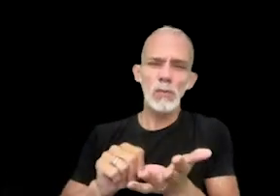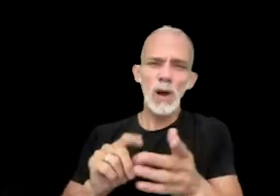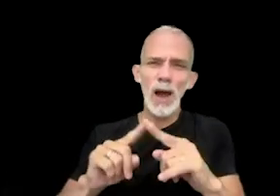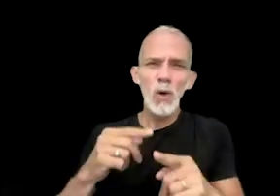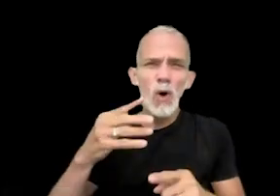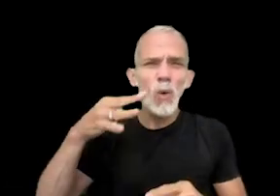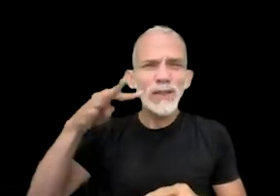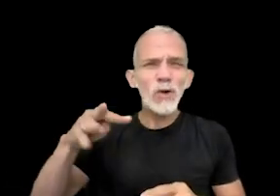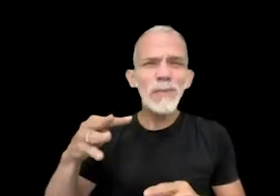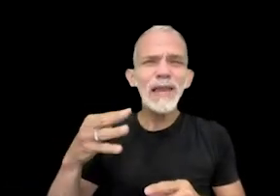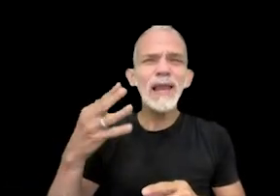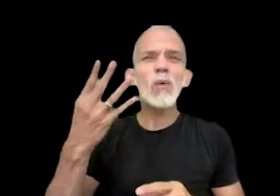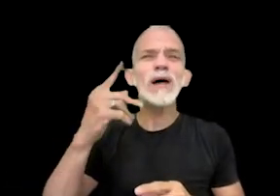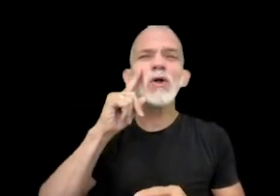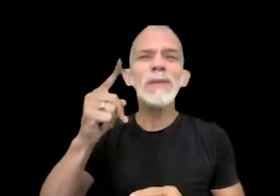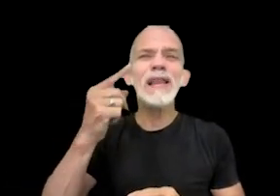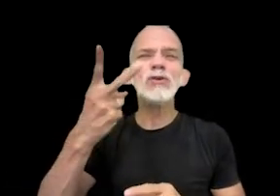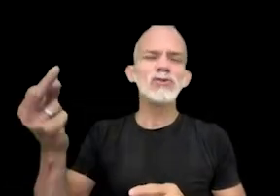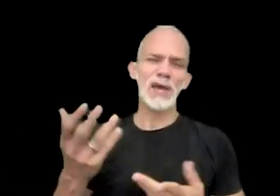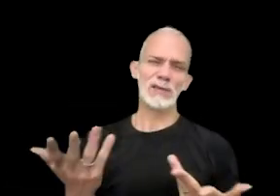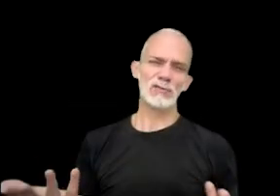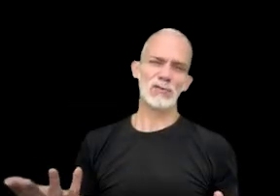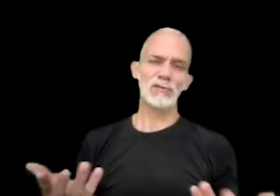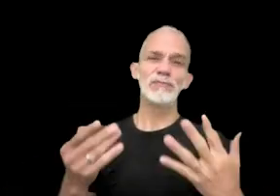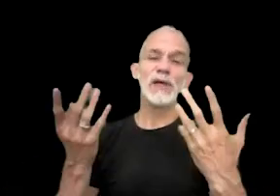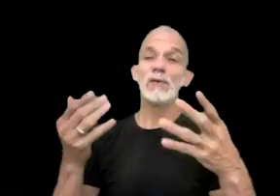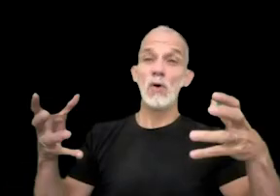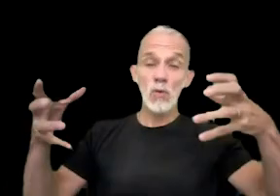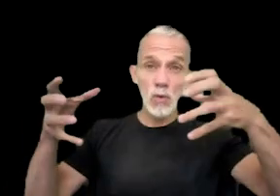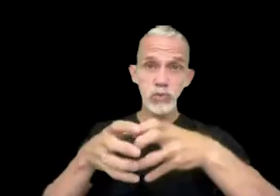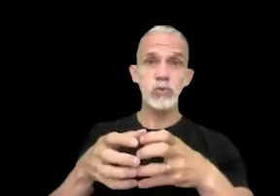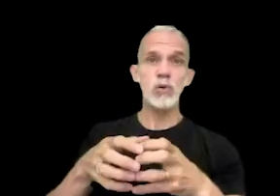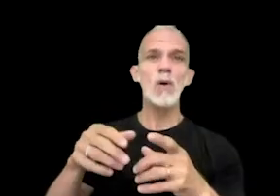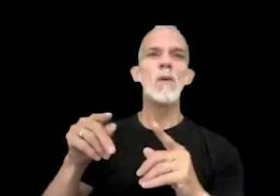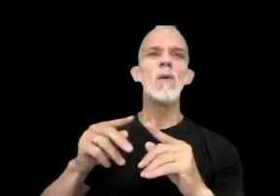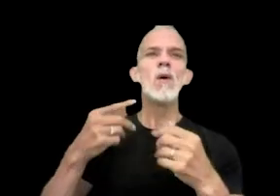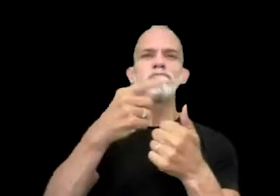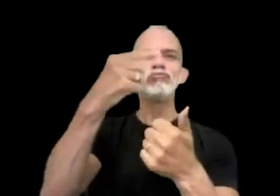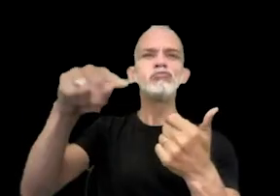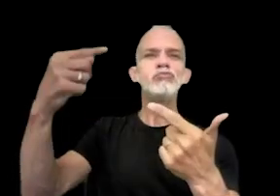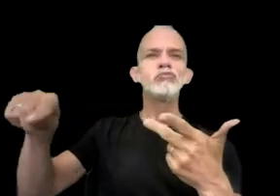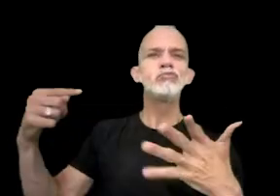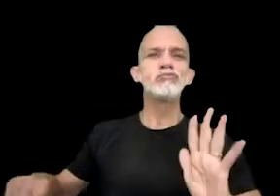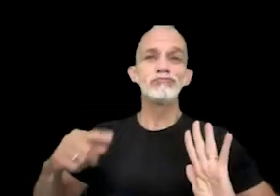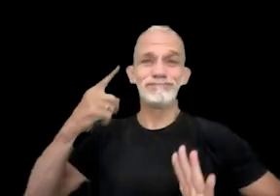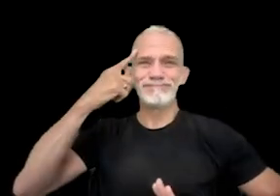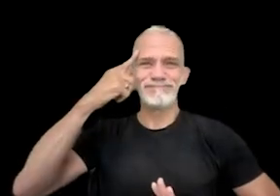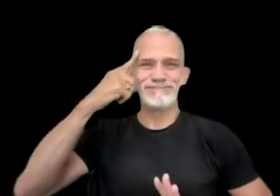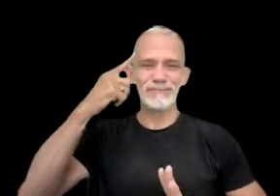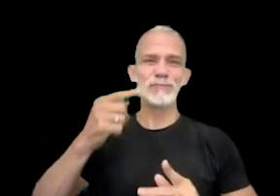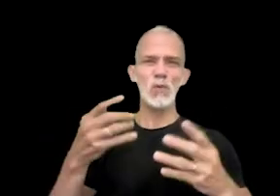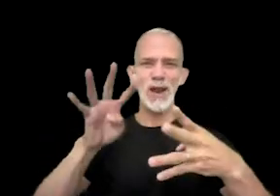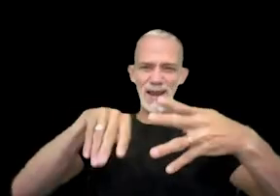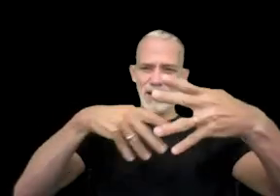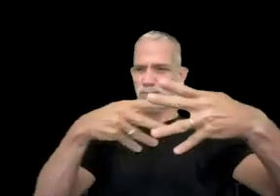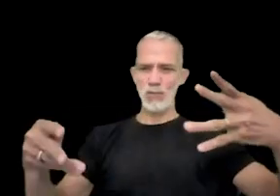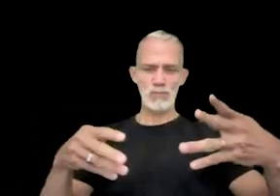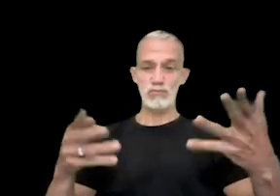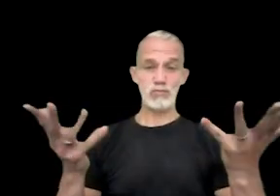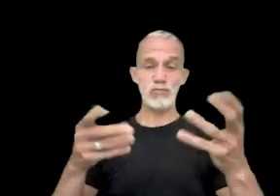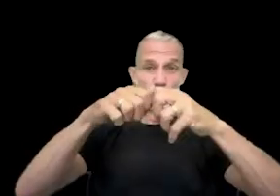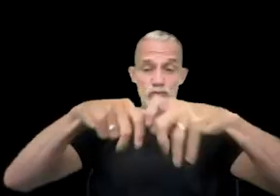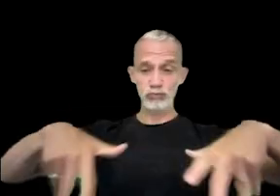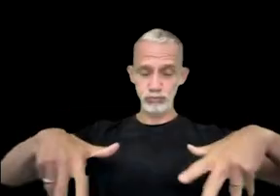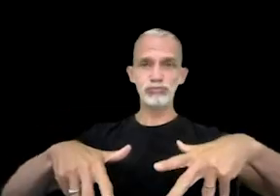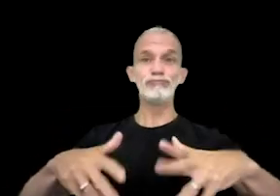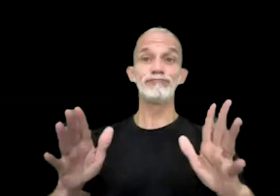a tardar un poco. Entonces apareció el mecanismo multilateral. Básicamente pensémoslo en un esquema donde la